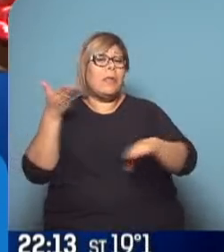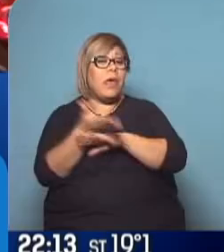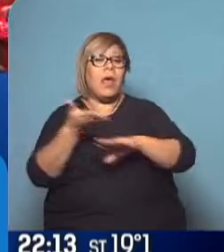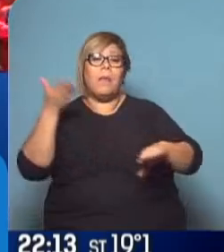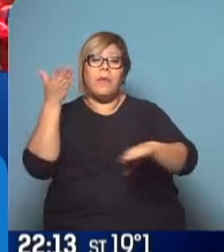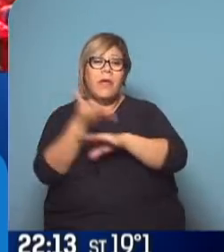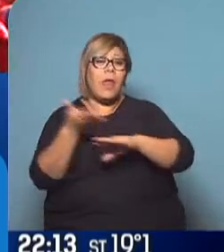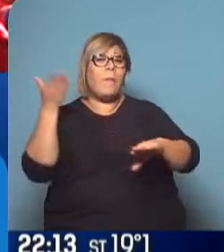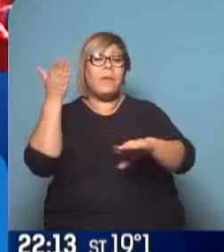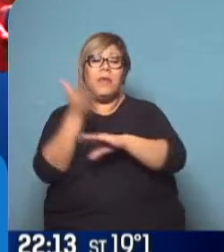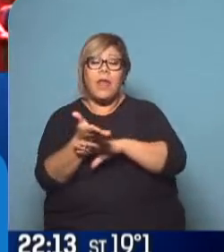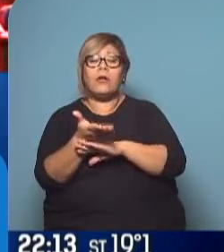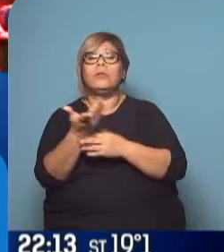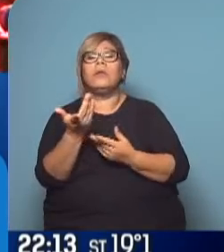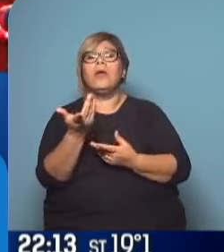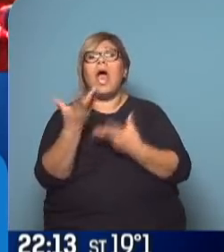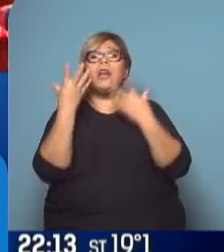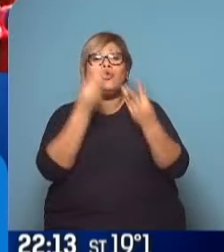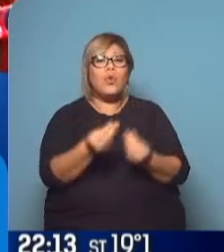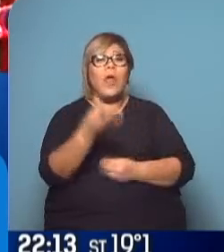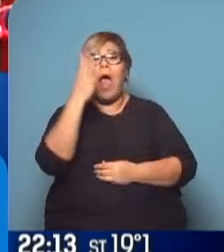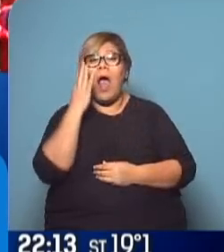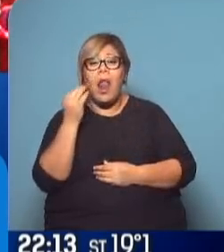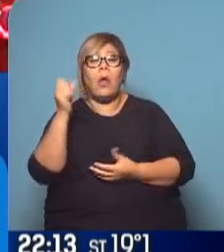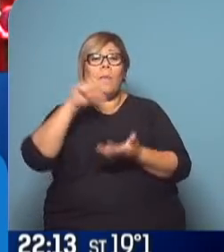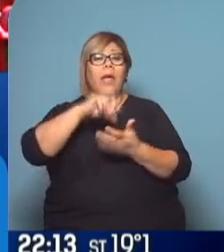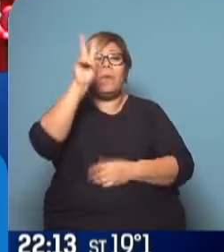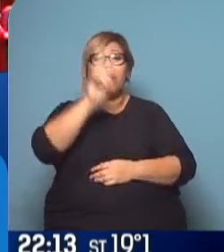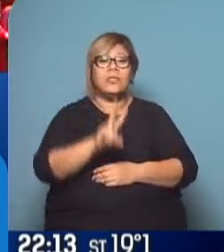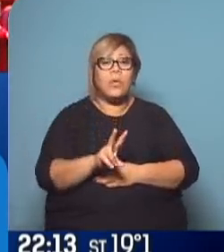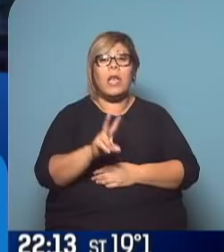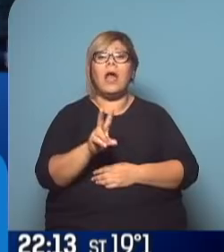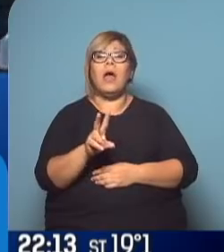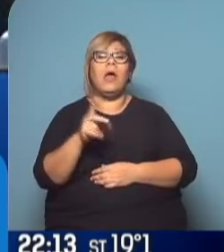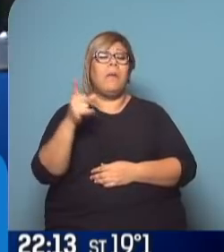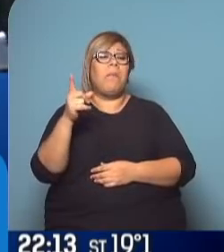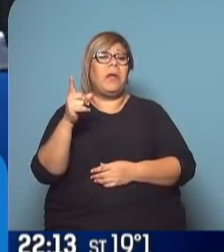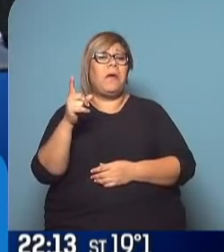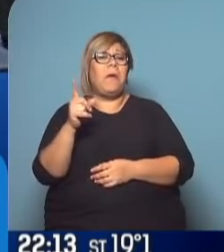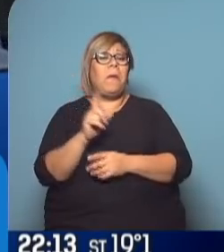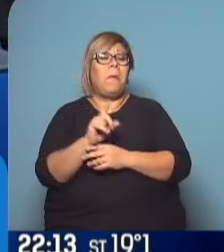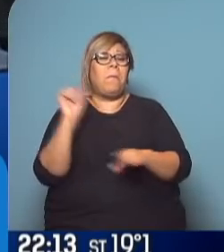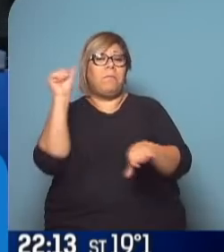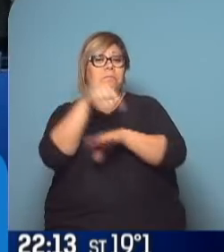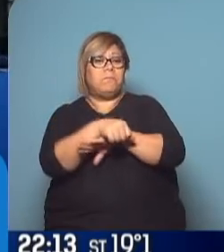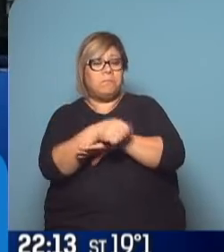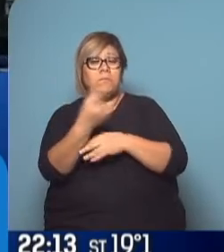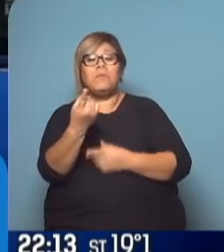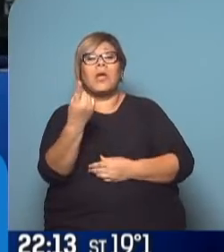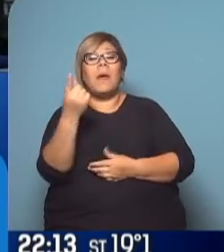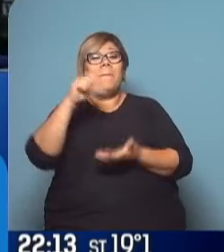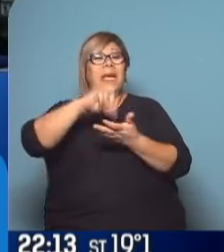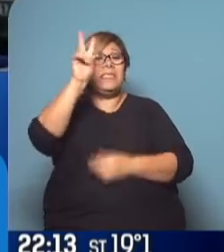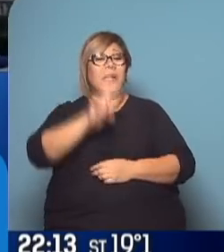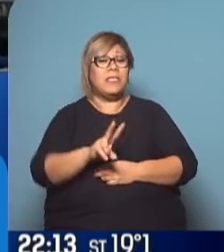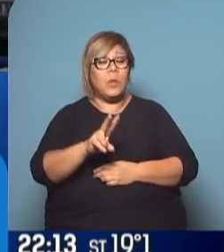y los estados no hicieron nada. Acompañaron al pueblo venezolano al cadalso. No hacían nada por el petróleo que tenía Venezuela con los